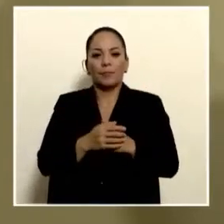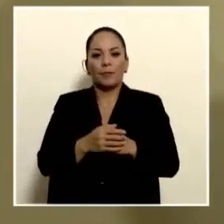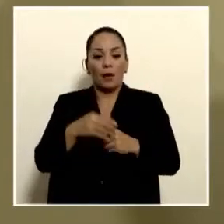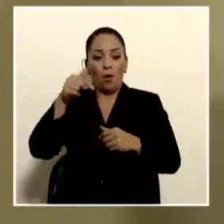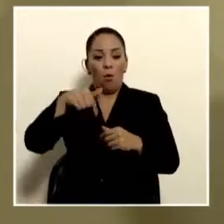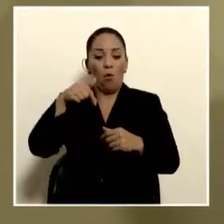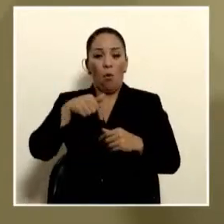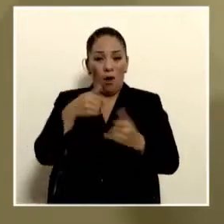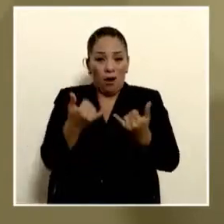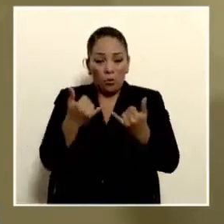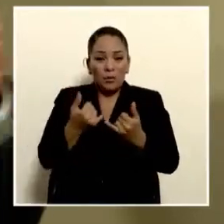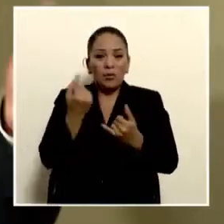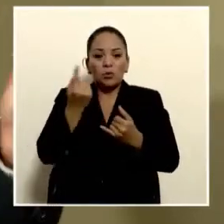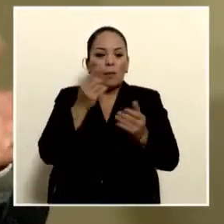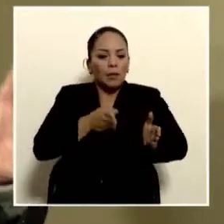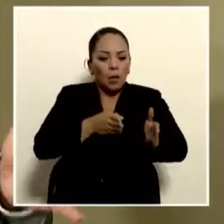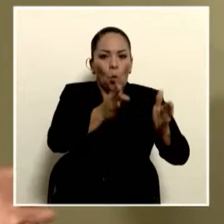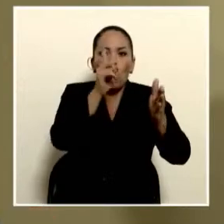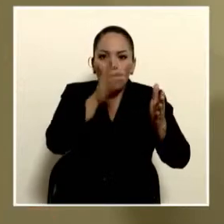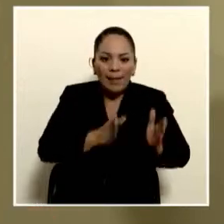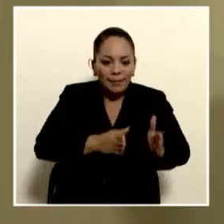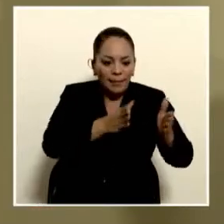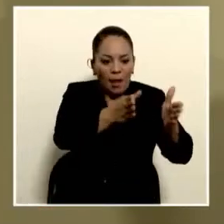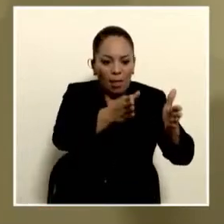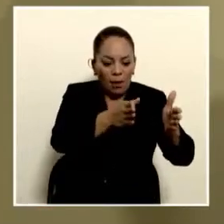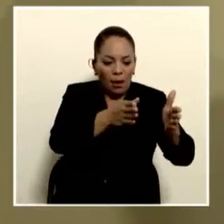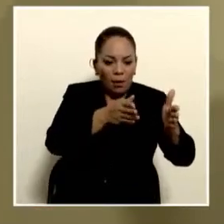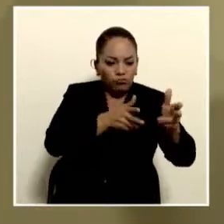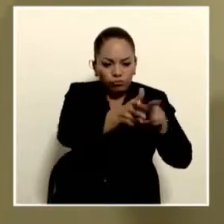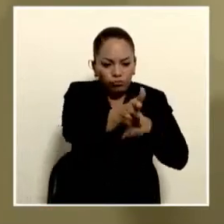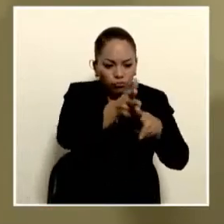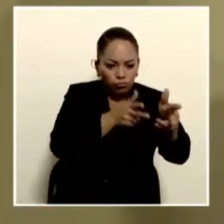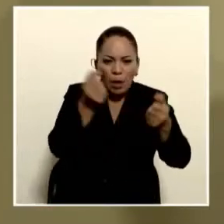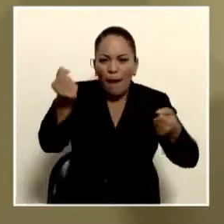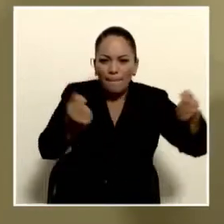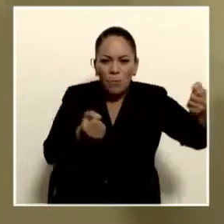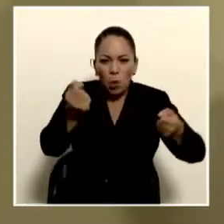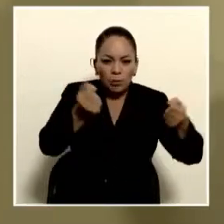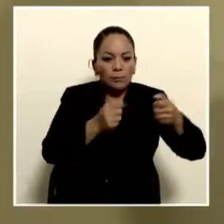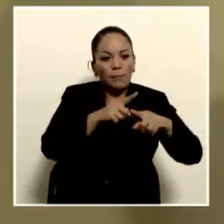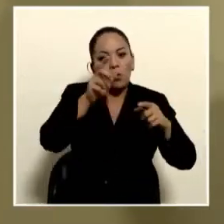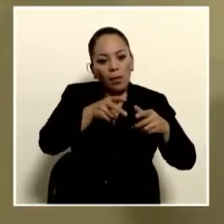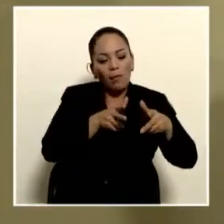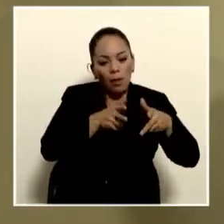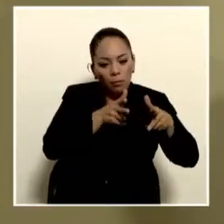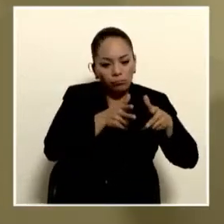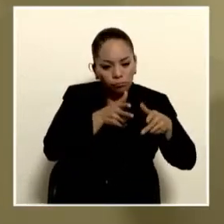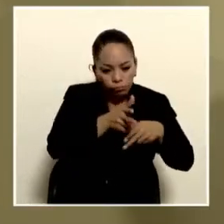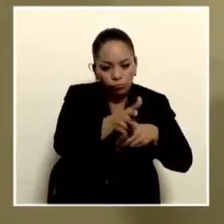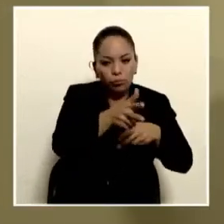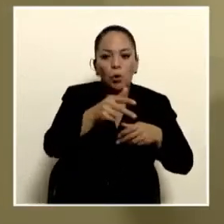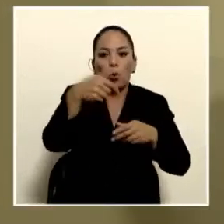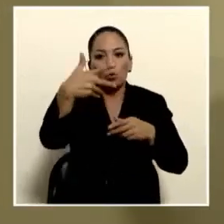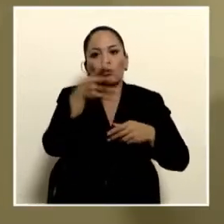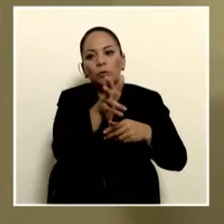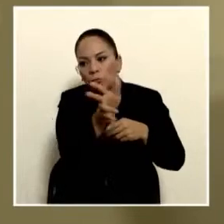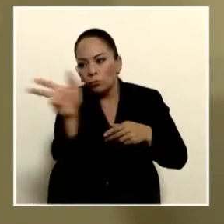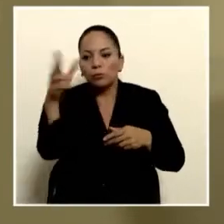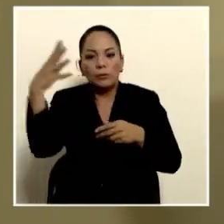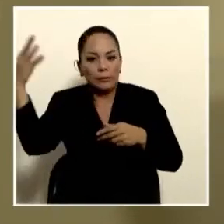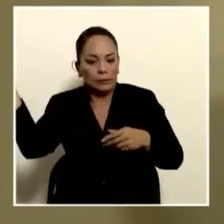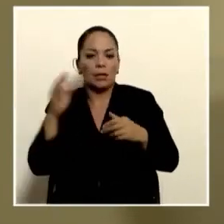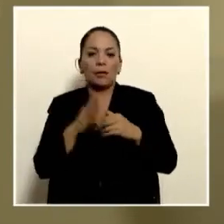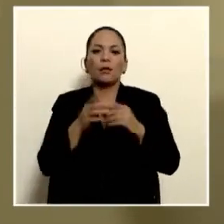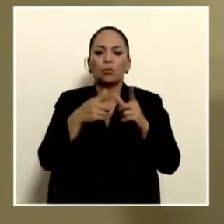camiones por un solo entrada, hacer una entrada y otra salida. Así, había el dragado que tienen que hacer también, en fin, eran unas ciertas